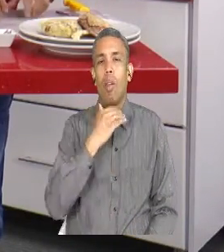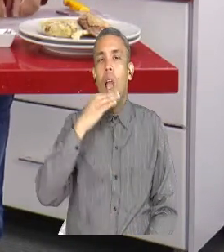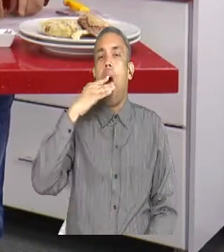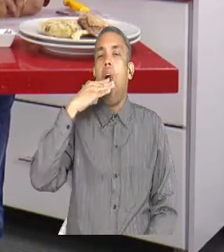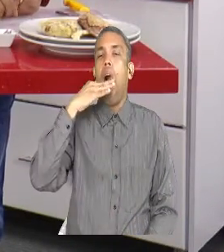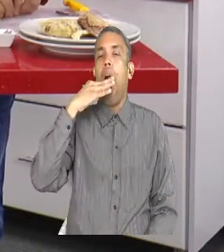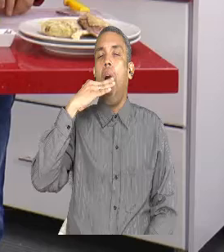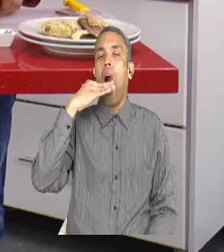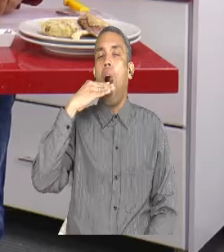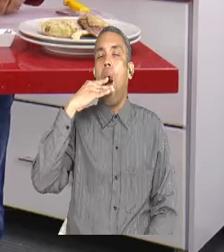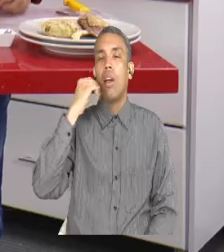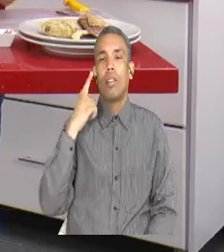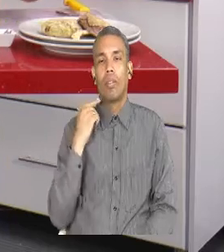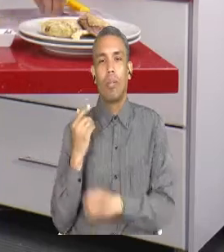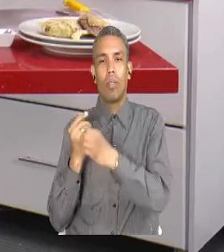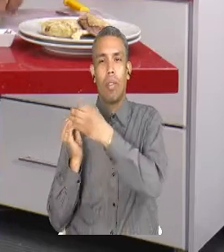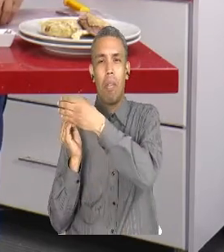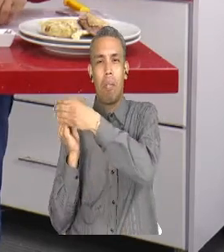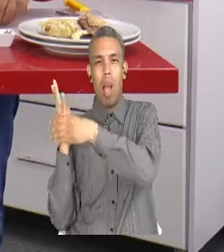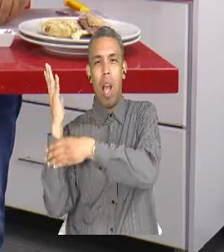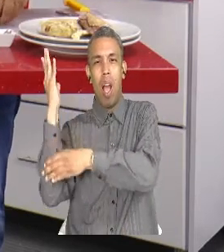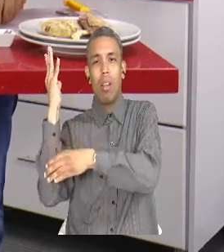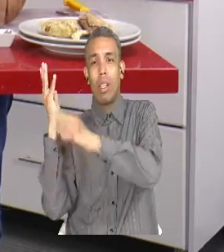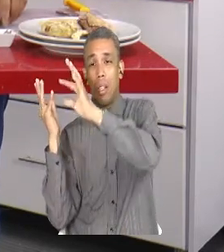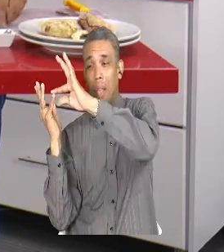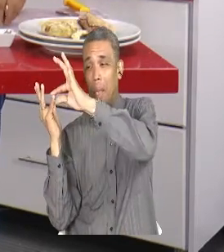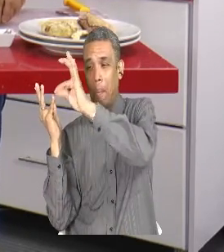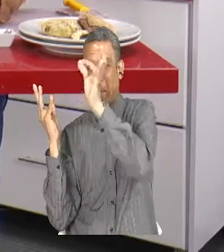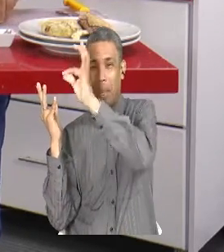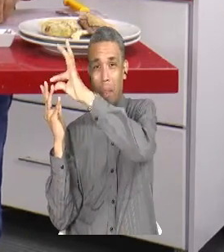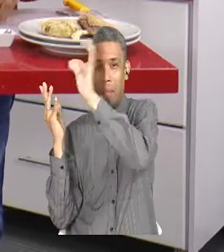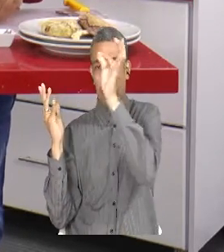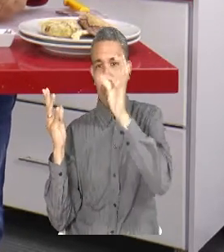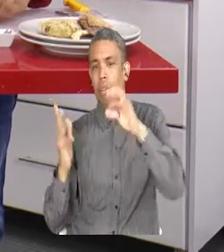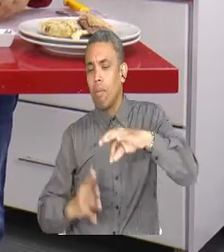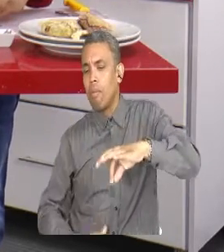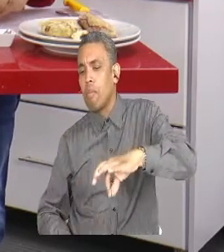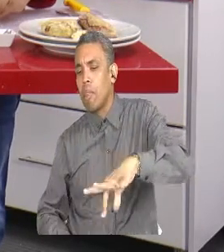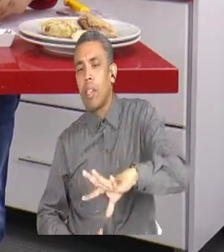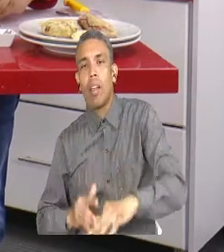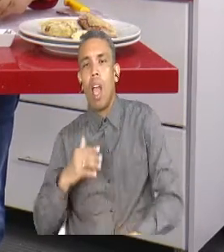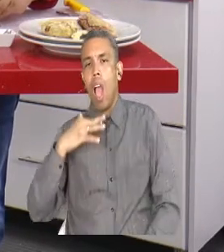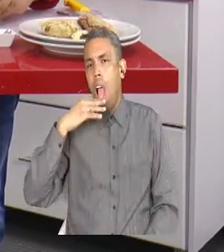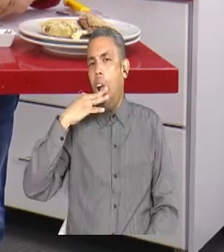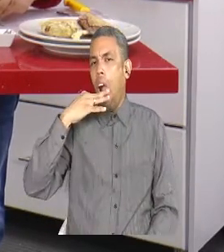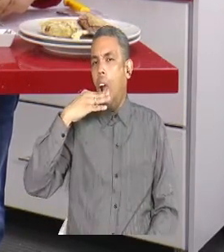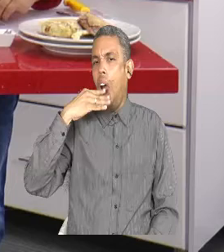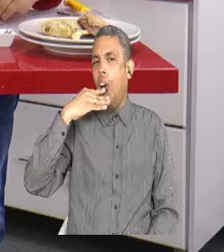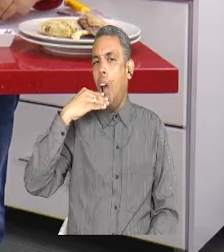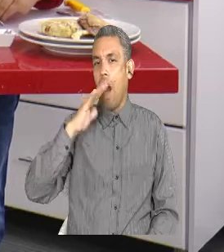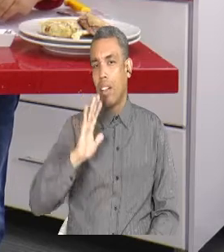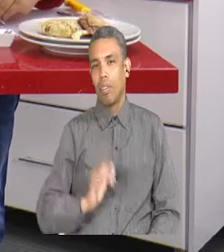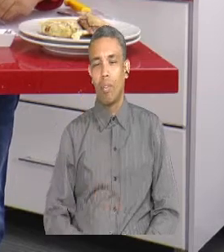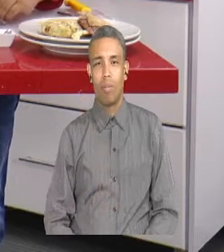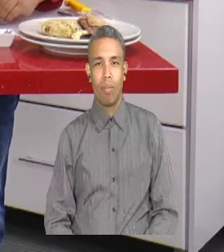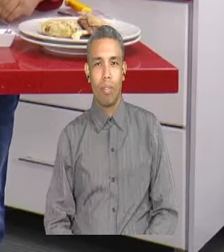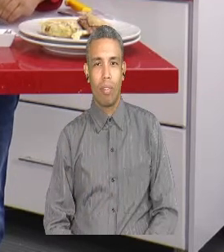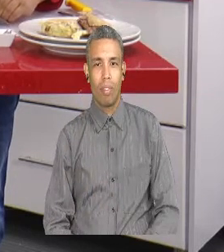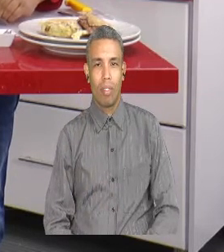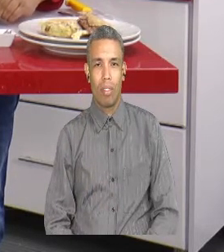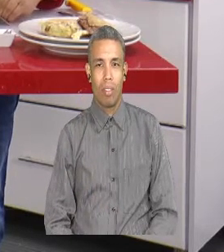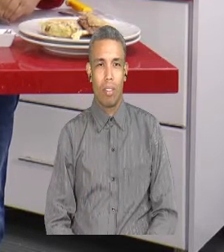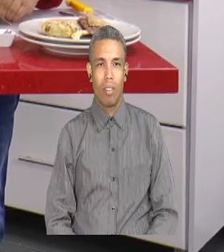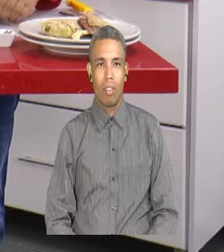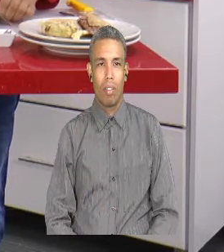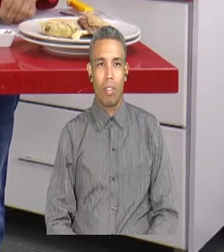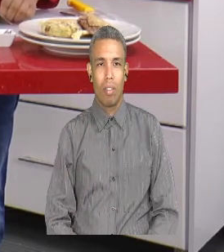okay, que usamos en la cocina. Duda, Sergio, mientras están ahí ya los helados, en la contestina en la que están, ¿ya no